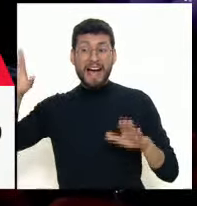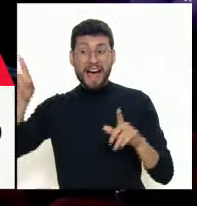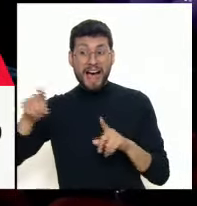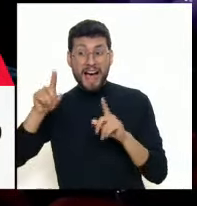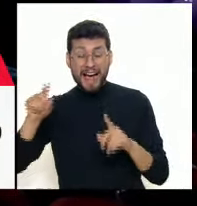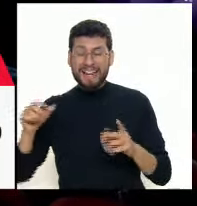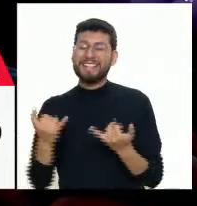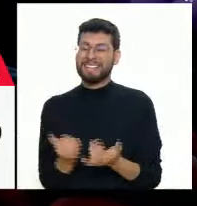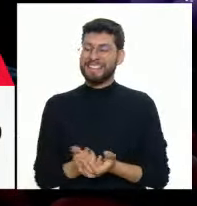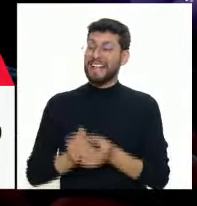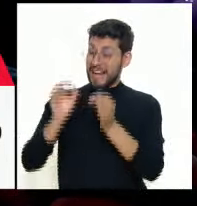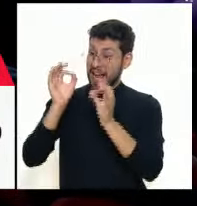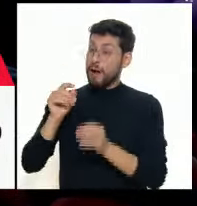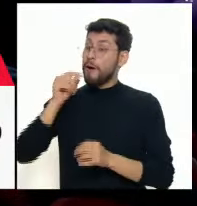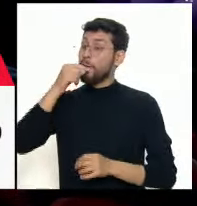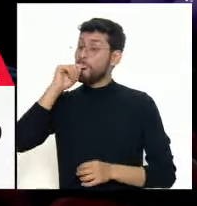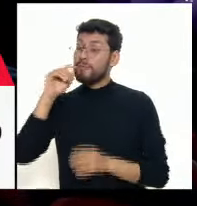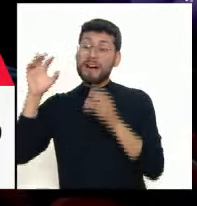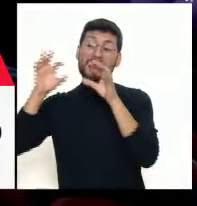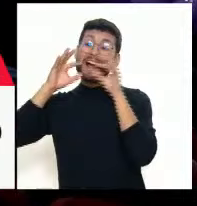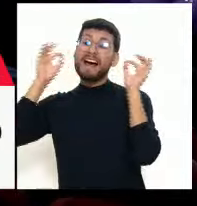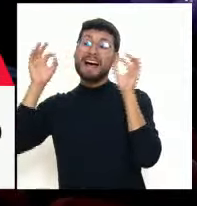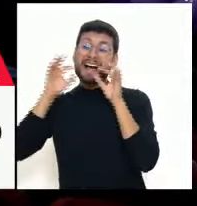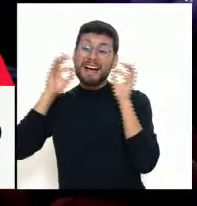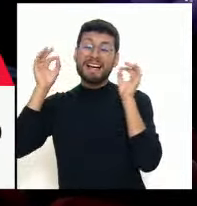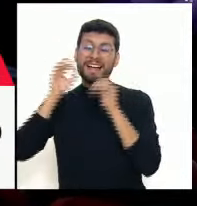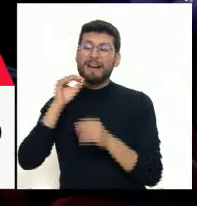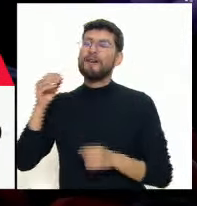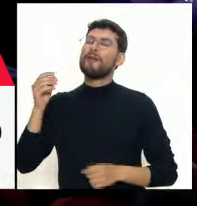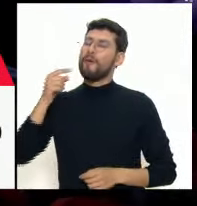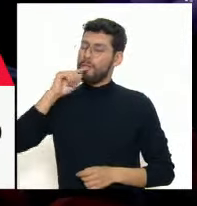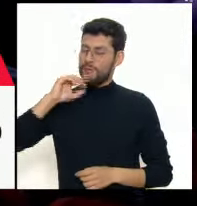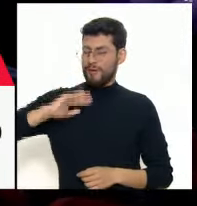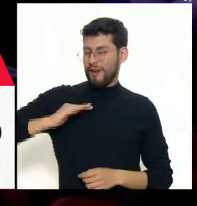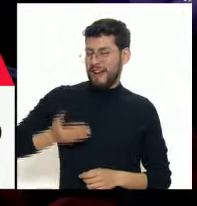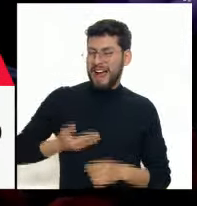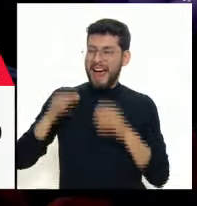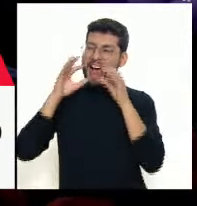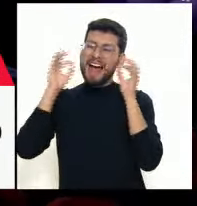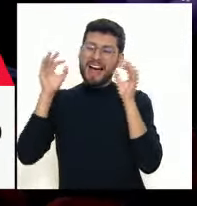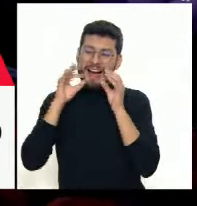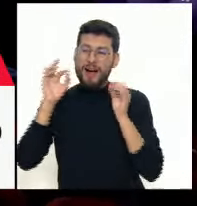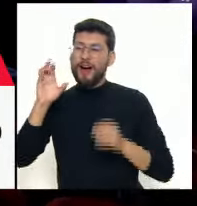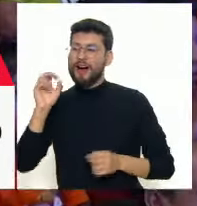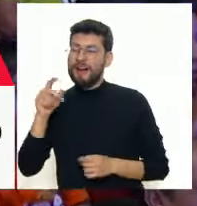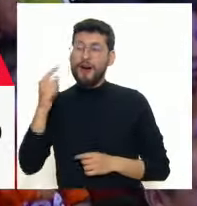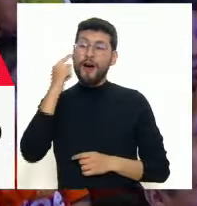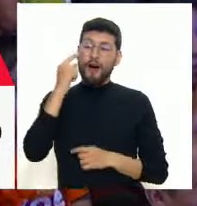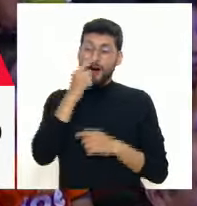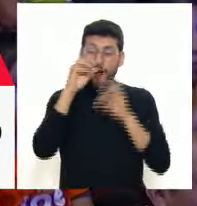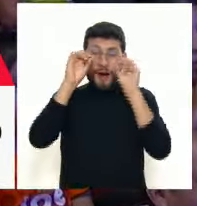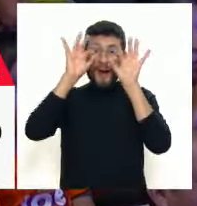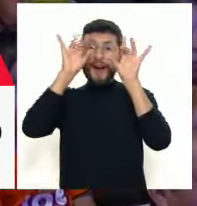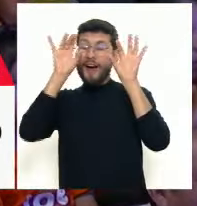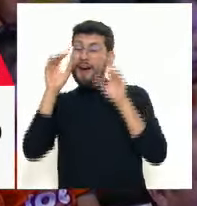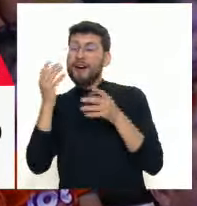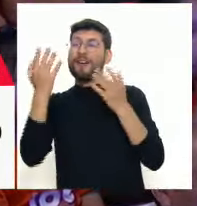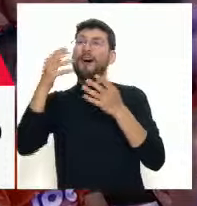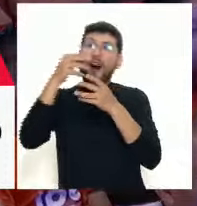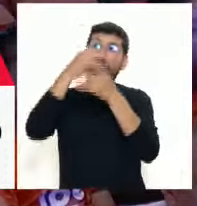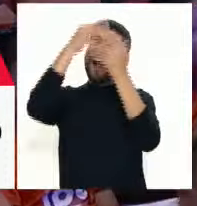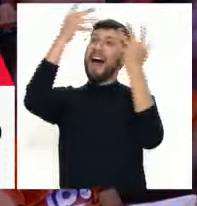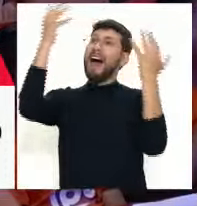Llegó la señora gata Ronron con sus ojos de lucero Ronron,